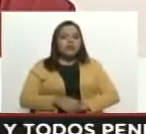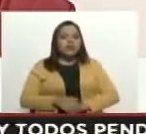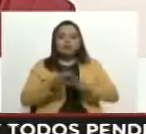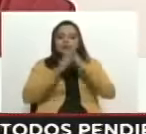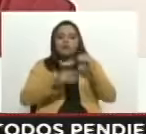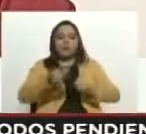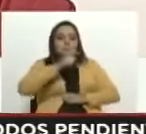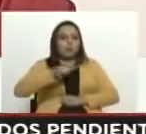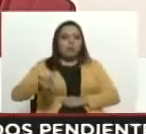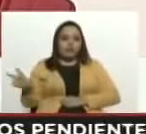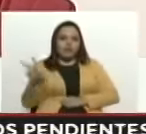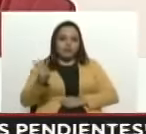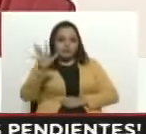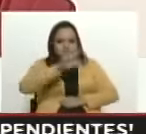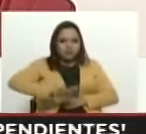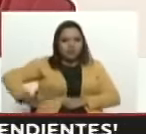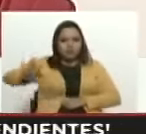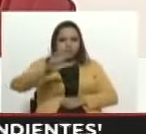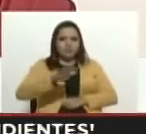venezolanas.